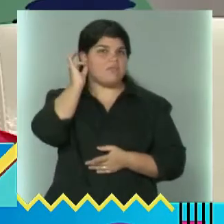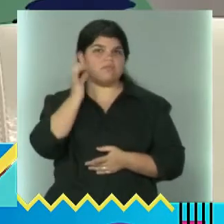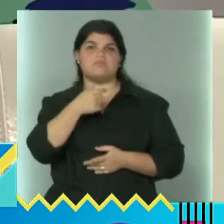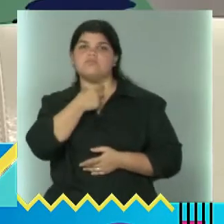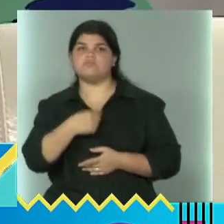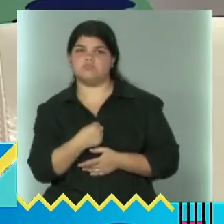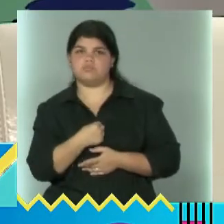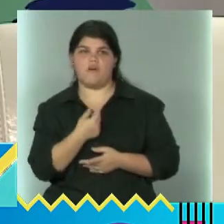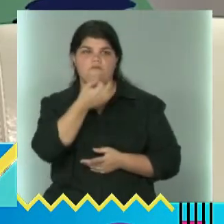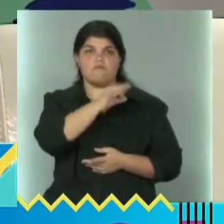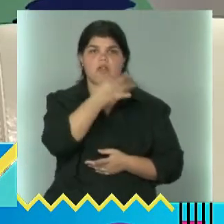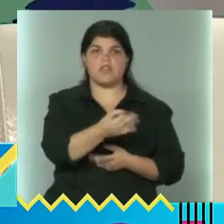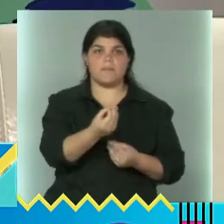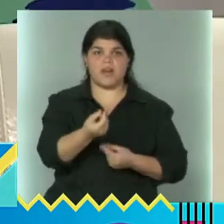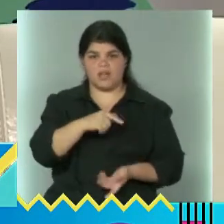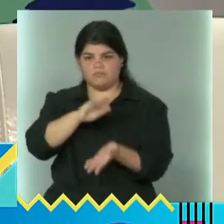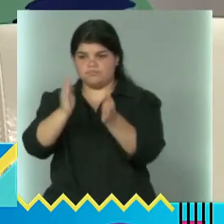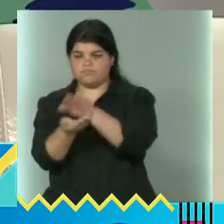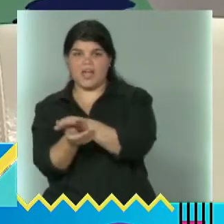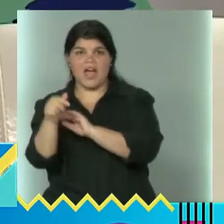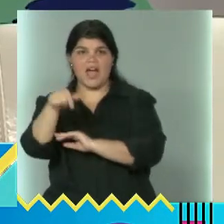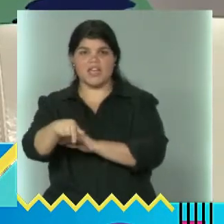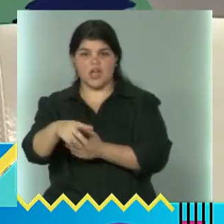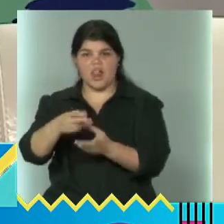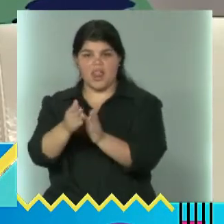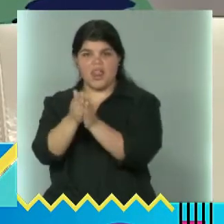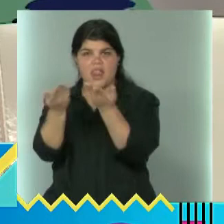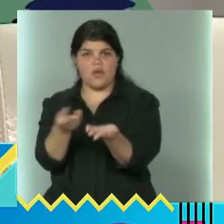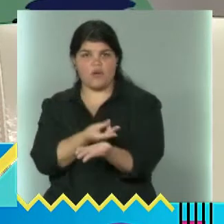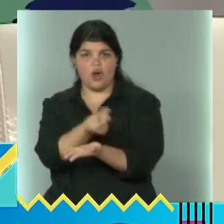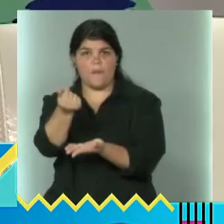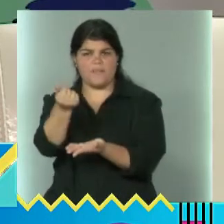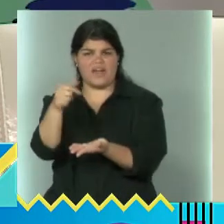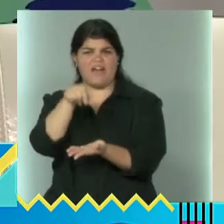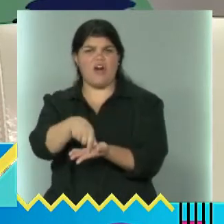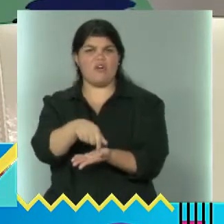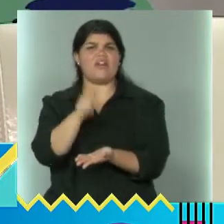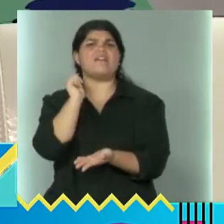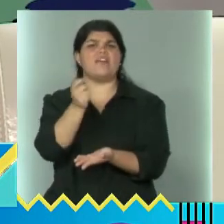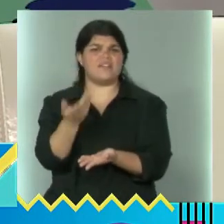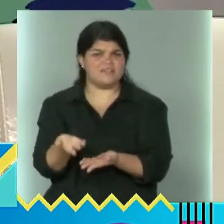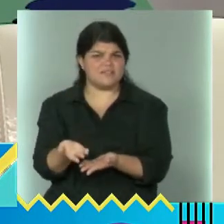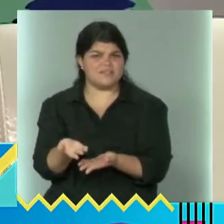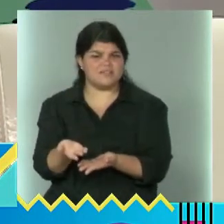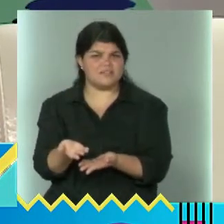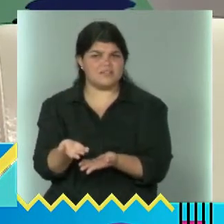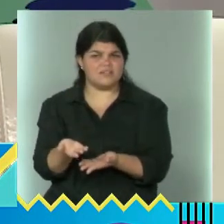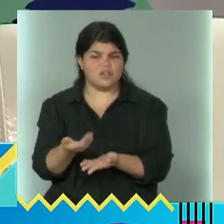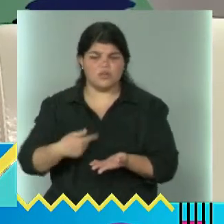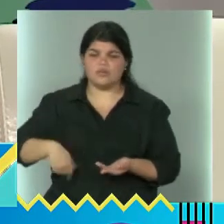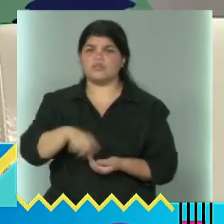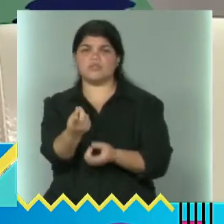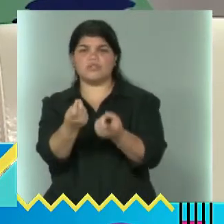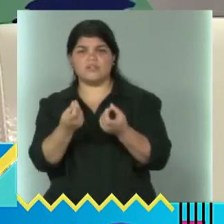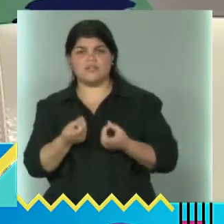tuviera una enciclopedia. ¿Quién hace eso hoy, no? Entonces, hoy nosotros tenemos que necesariamente entender